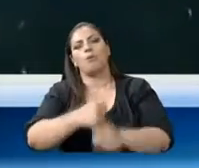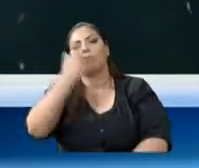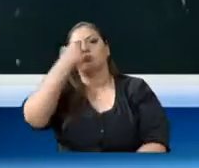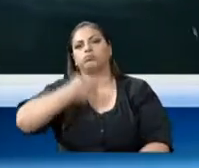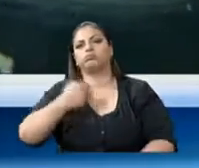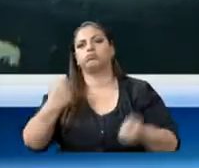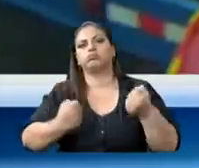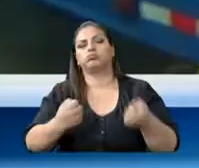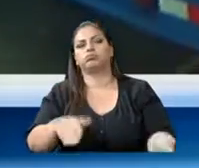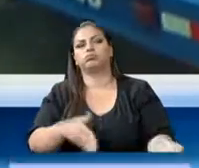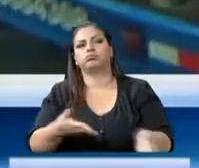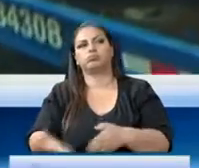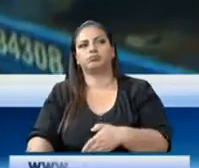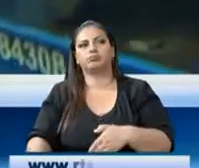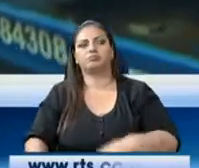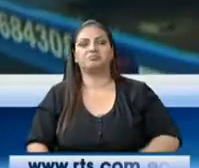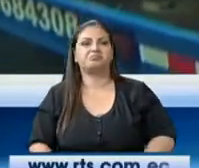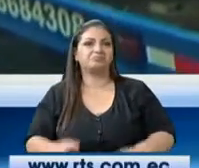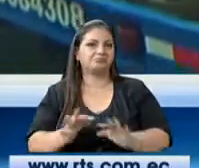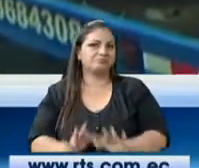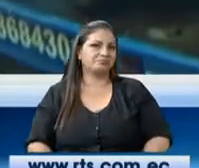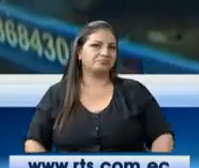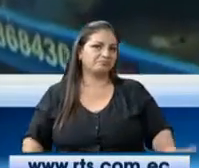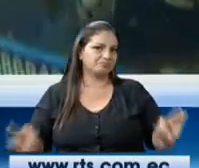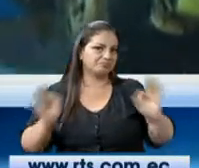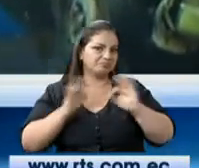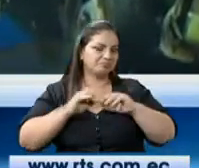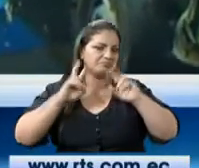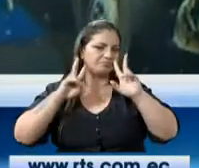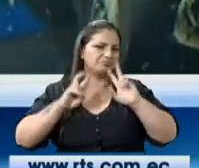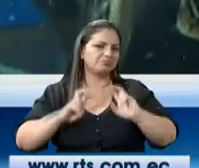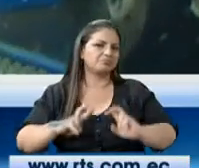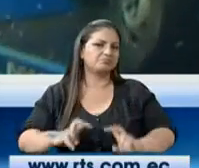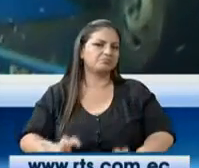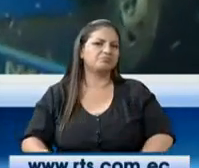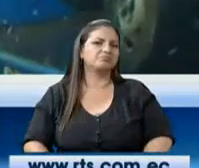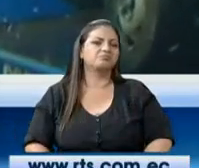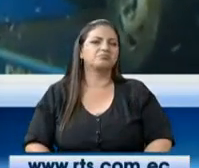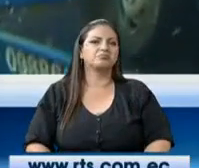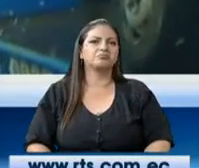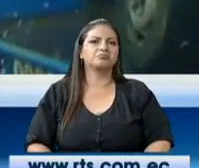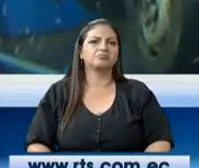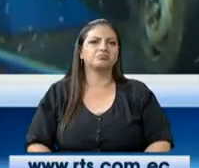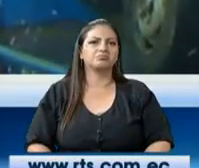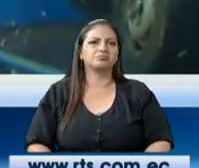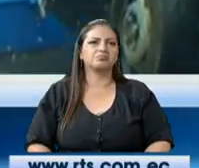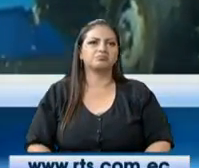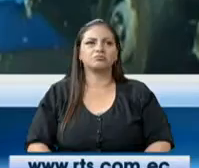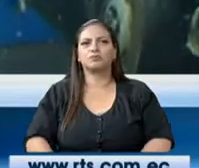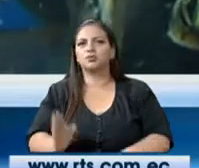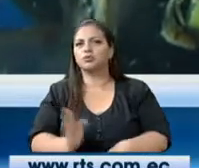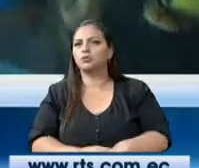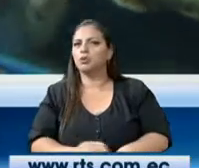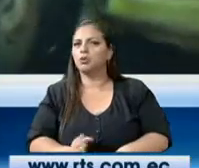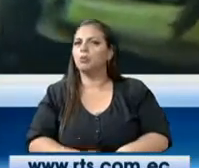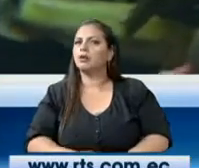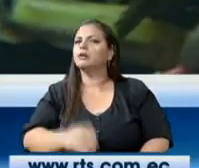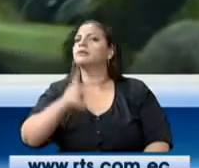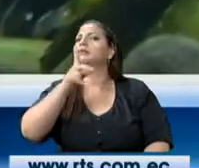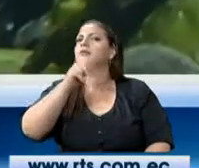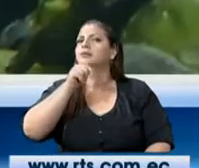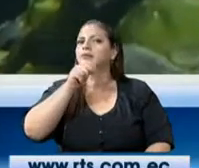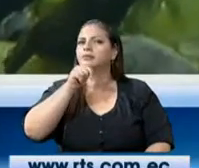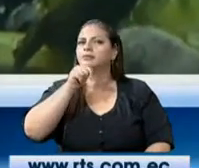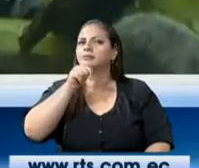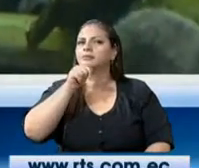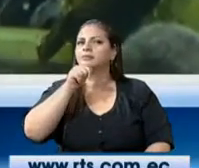Esto pues tendrá que ser investigado, ¿no? ¿A qué se debe la situación? ¿Qué provocó el accidente? Lo que sí es